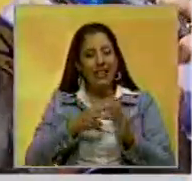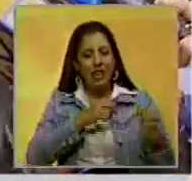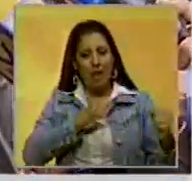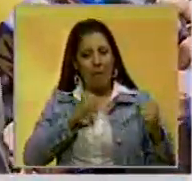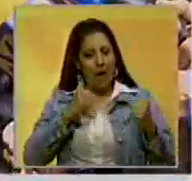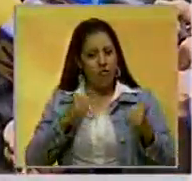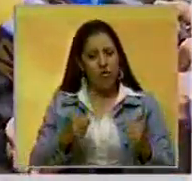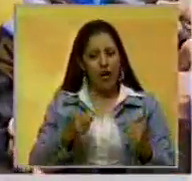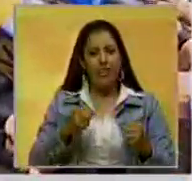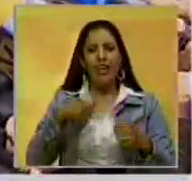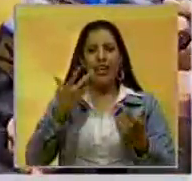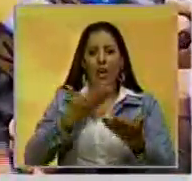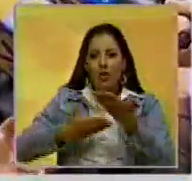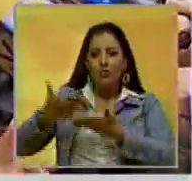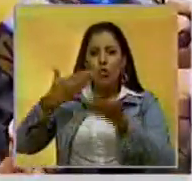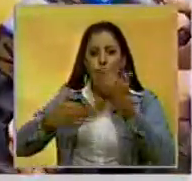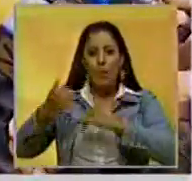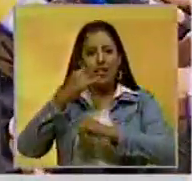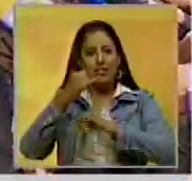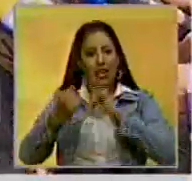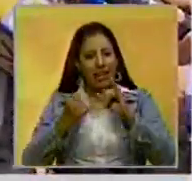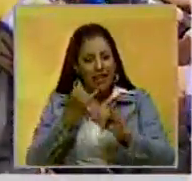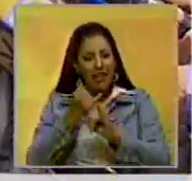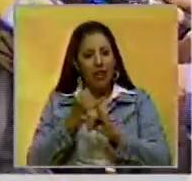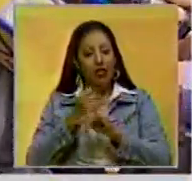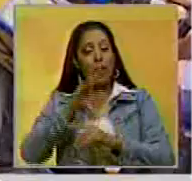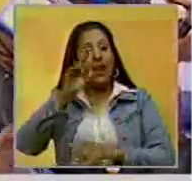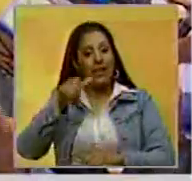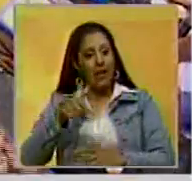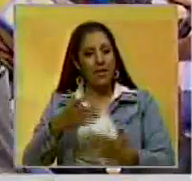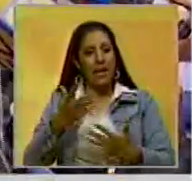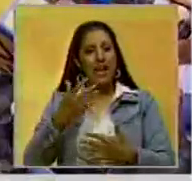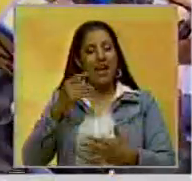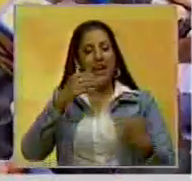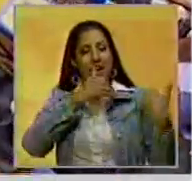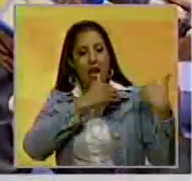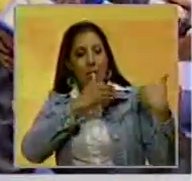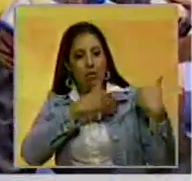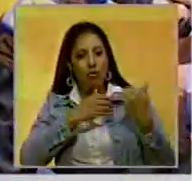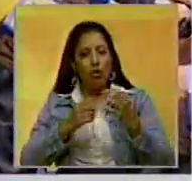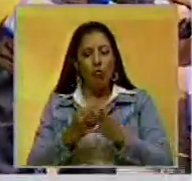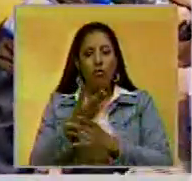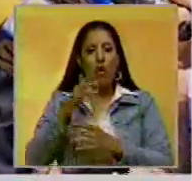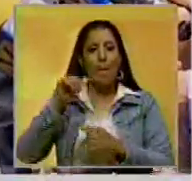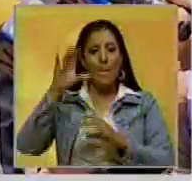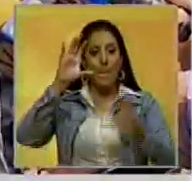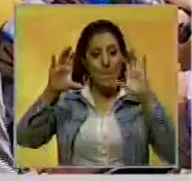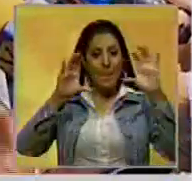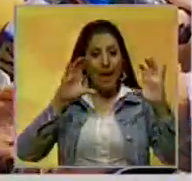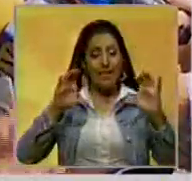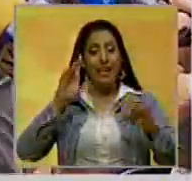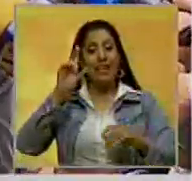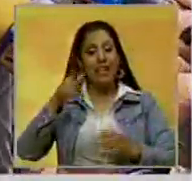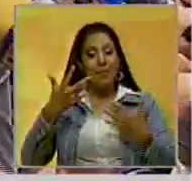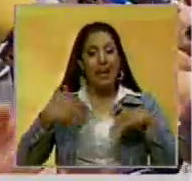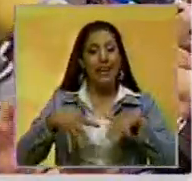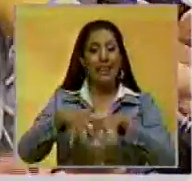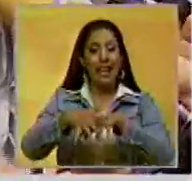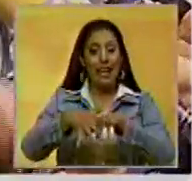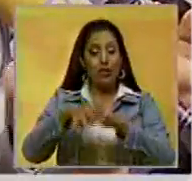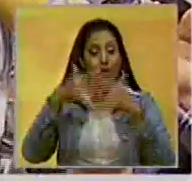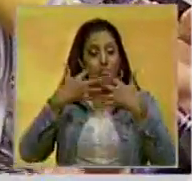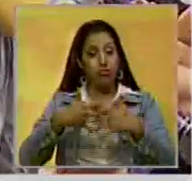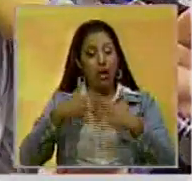reforzamiento del comercio intrarregional a las capacidades productivas de nuestros países a la integración